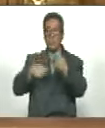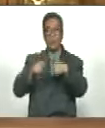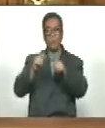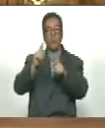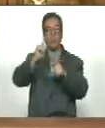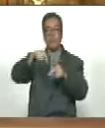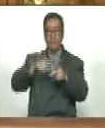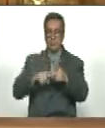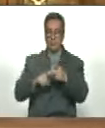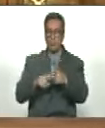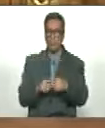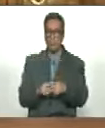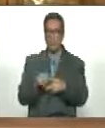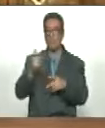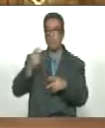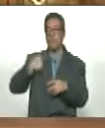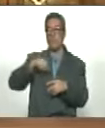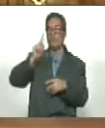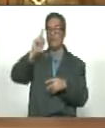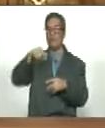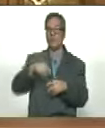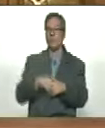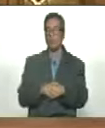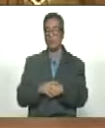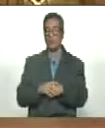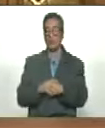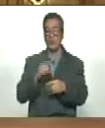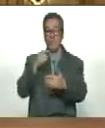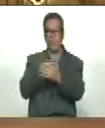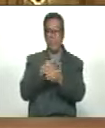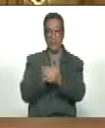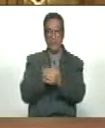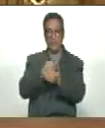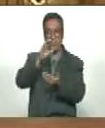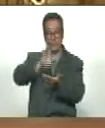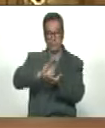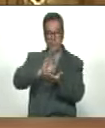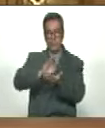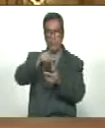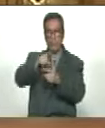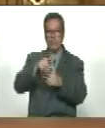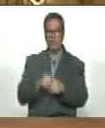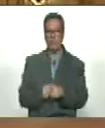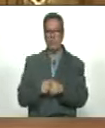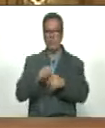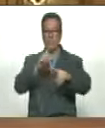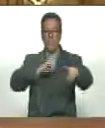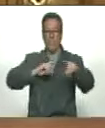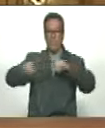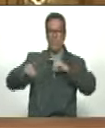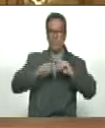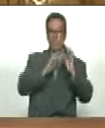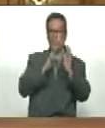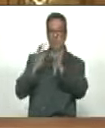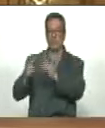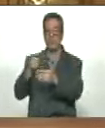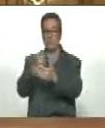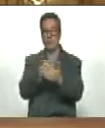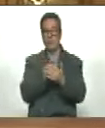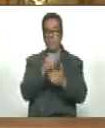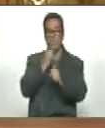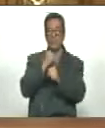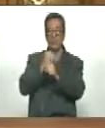administrativas. Además, tenemos también destinado a acciones centralizadas como dirección y coordinación de los gastos